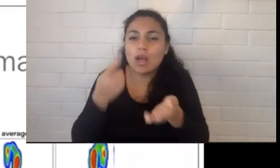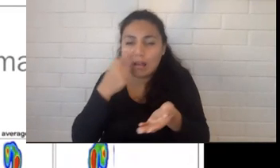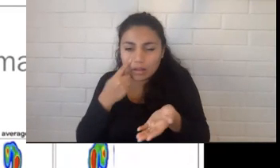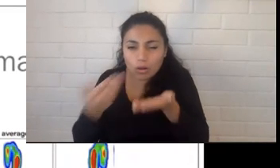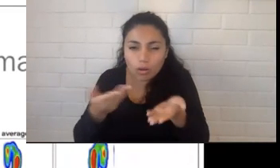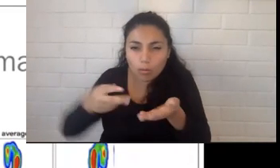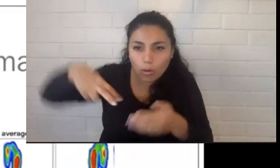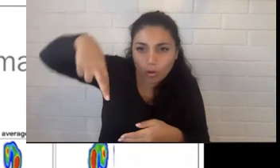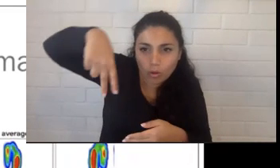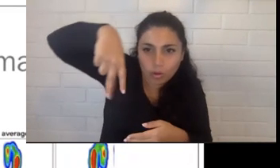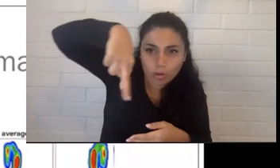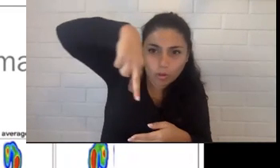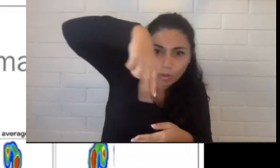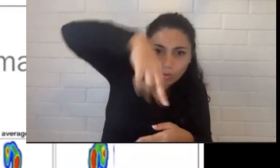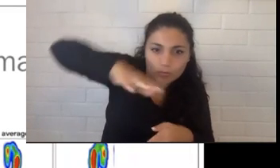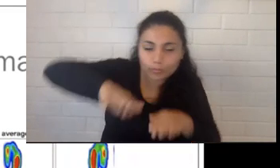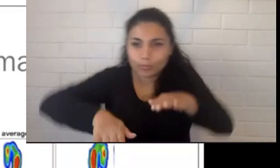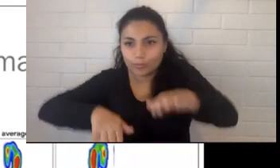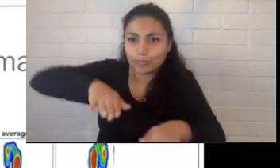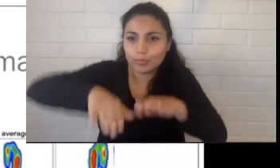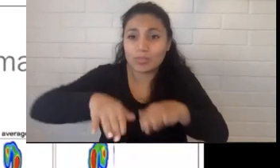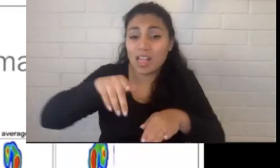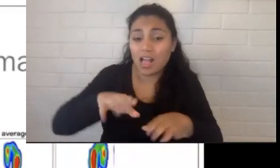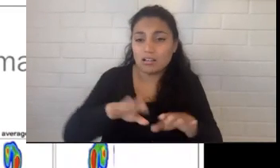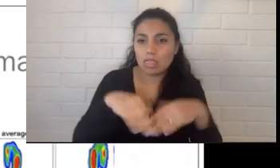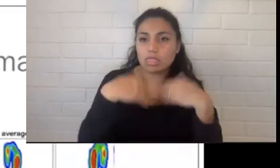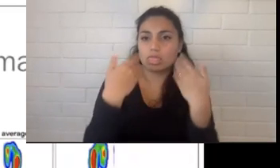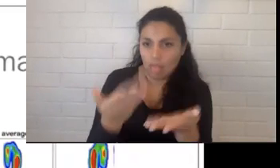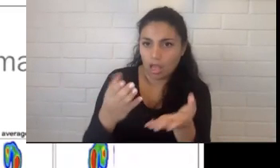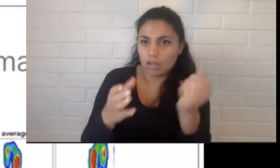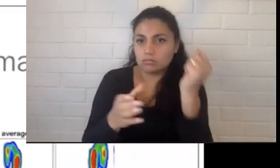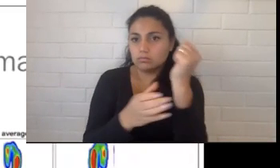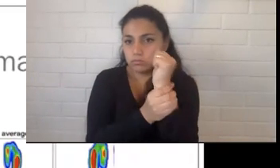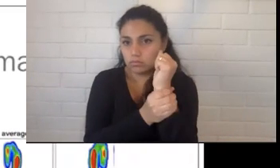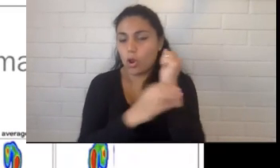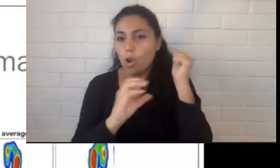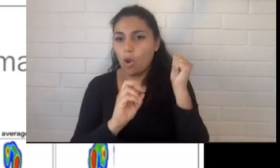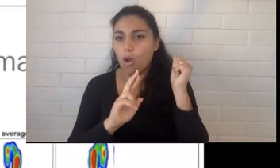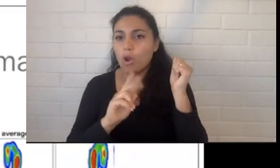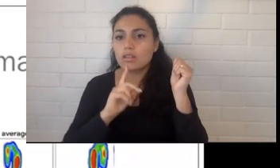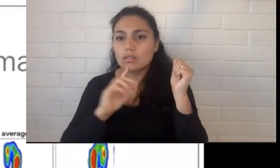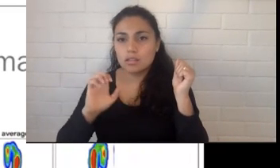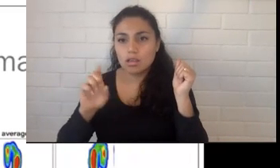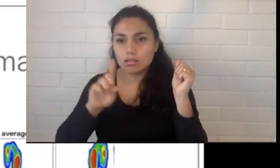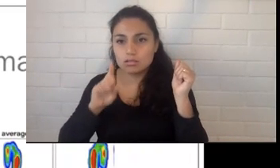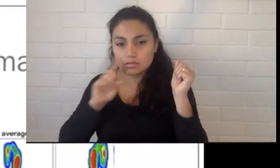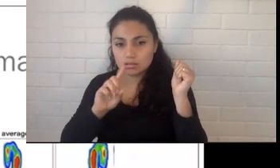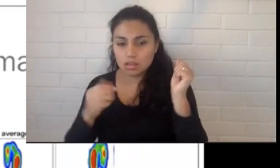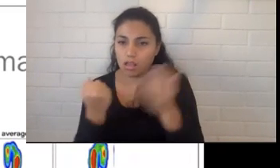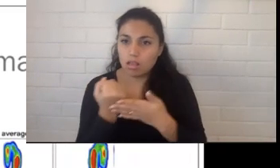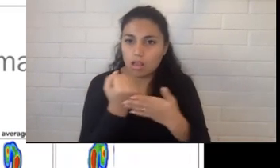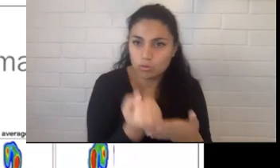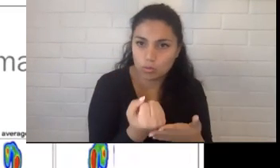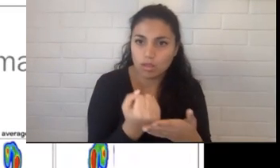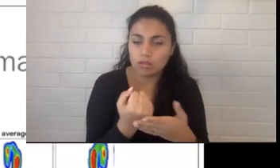podemos indicar alguna órtesis como la que estamos viendo acá, que se le llama foot up, y hacia arriba, cuando la persona carga más